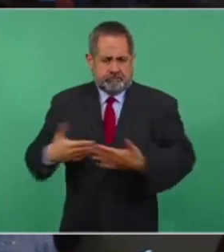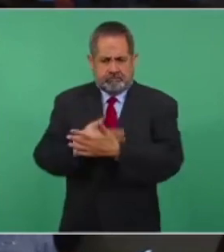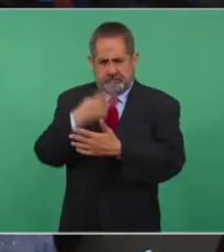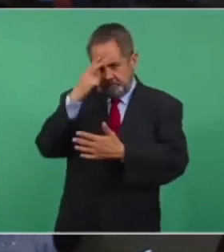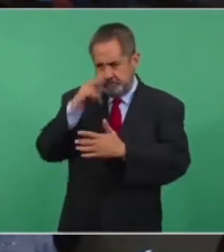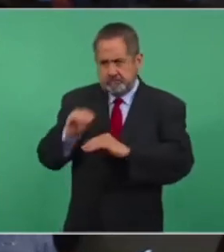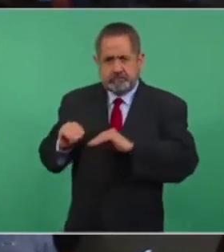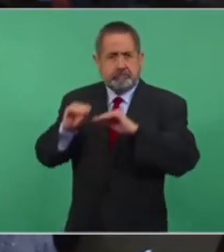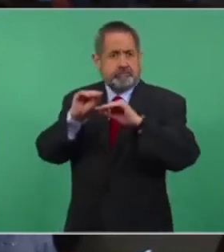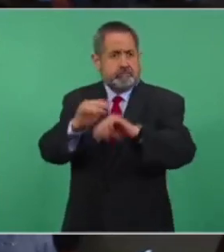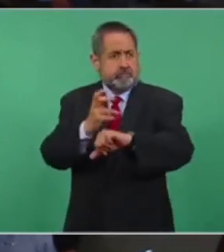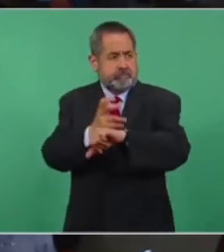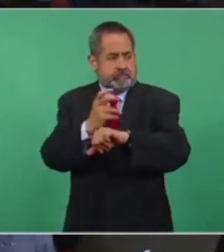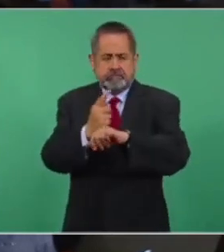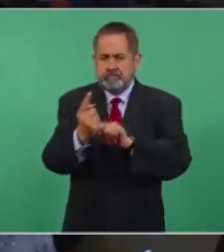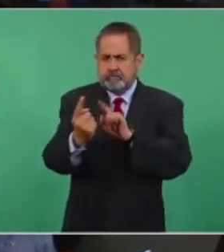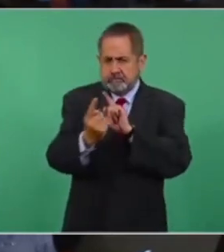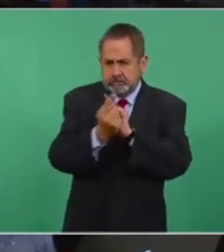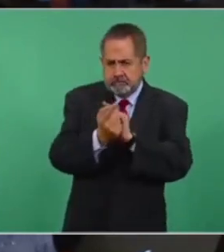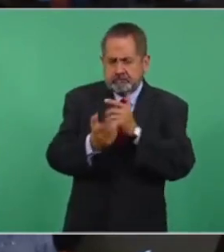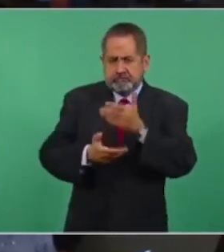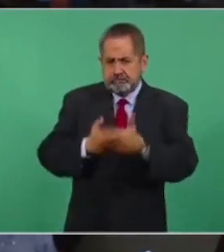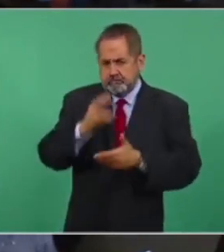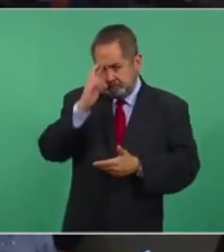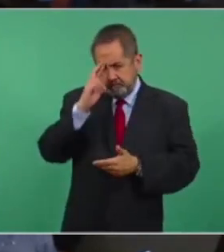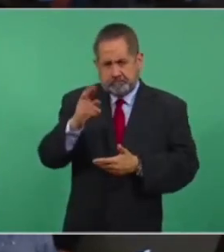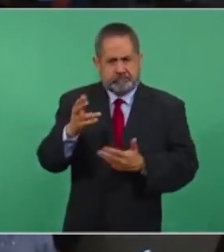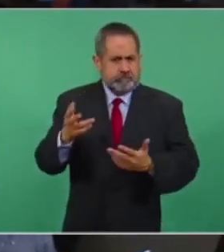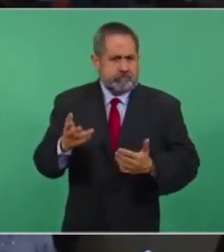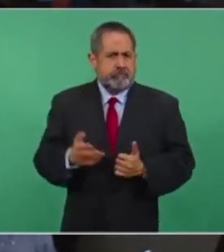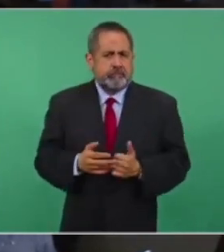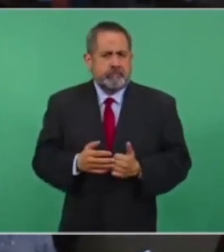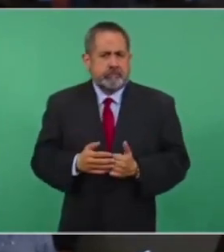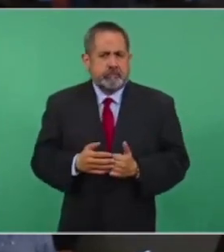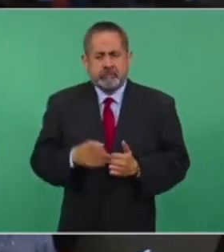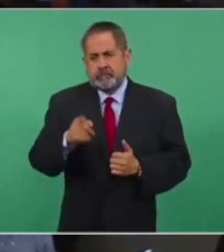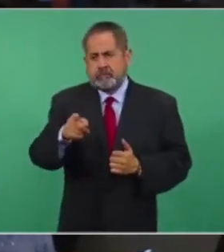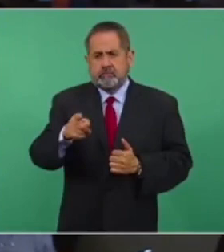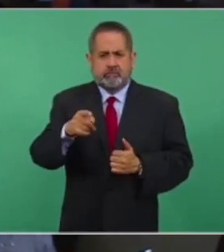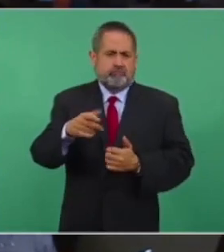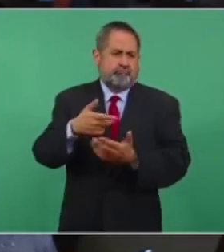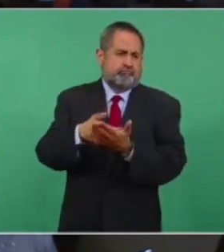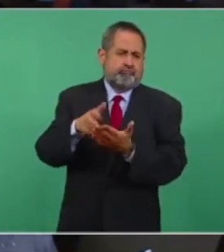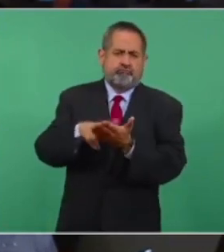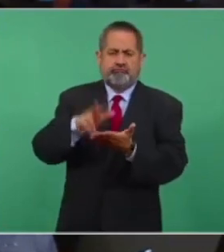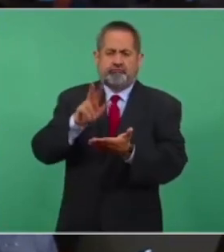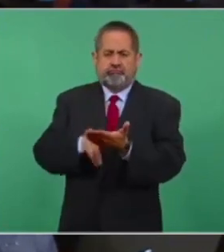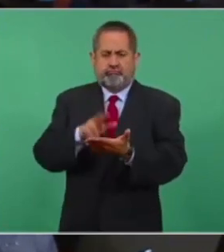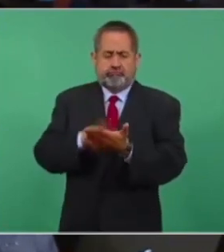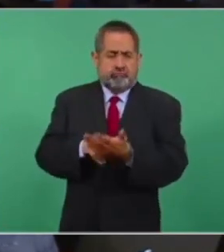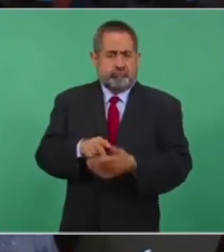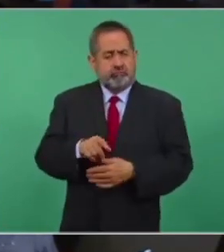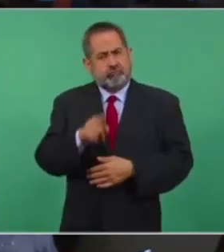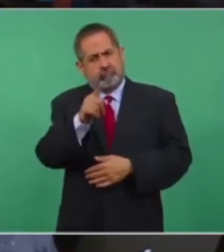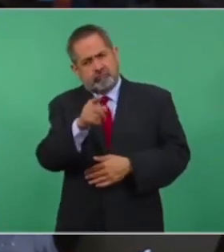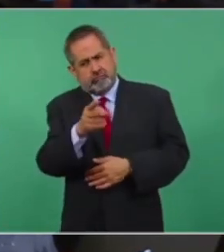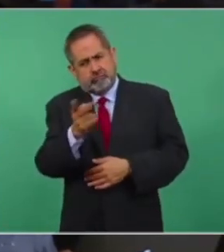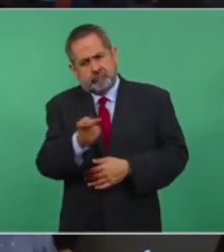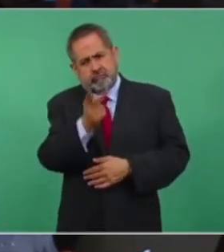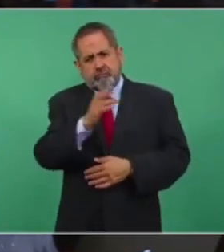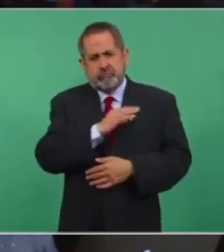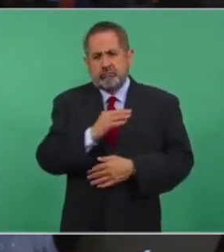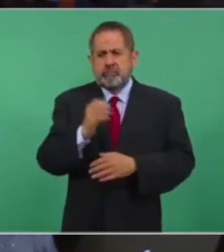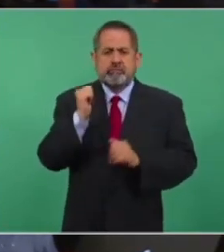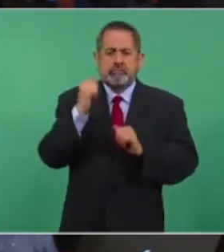los nacionales de allá de Estados Unidos, a los mexicanos, de que son los héroes vivientes? ¿Usted estaría dispuesto de recibir